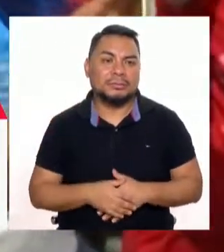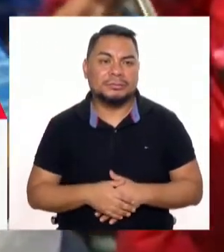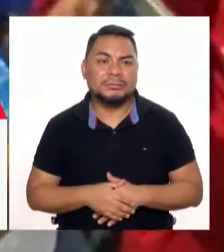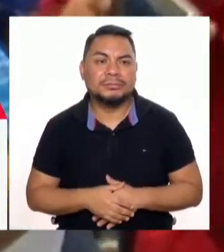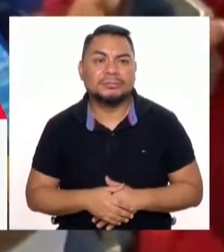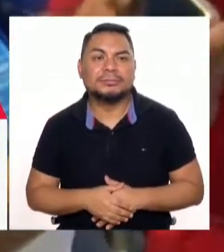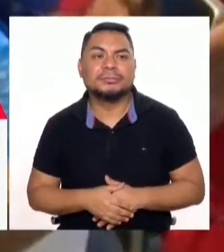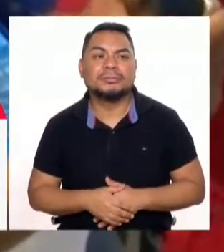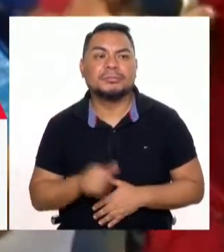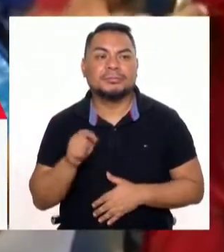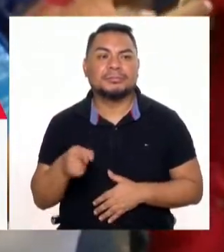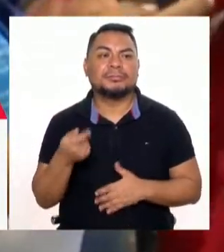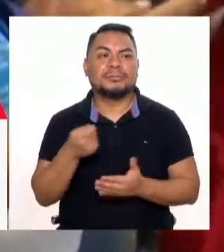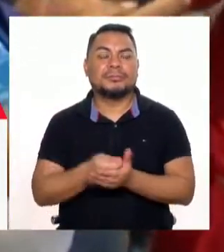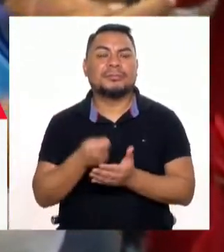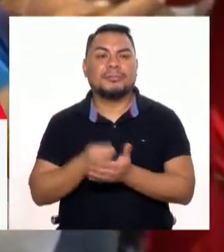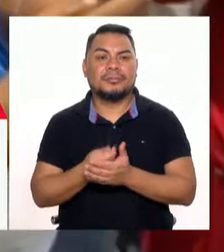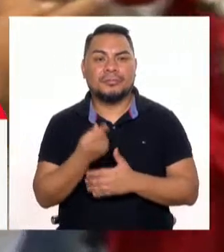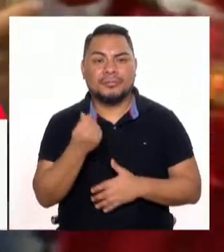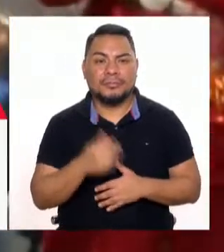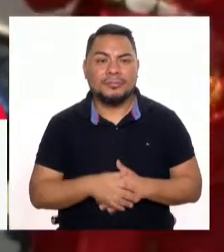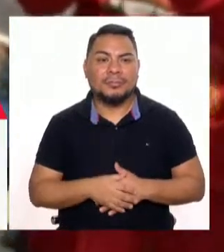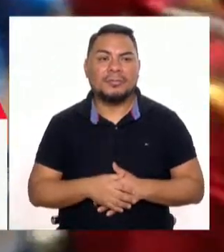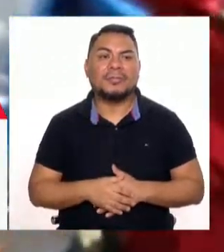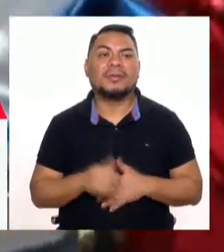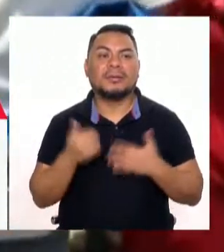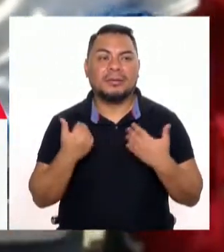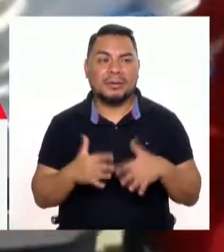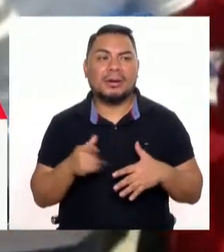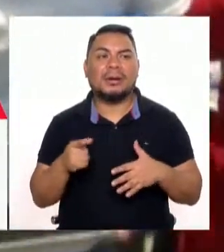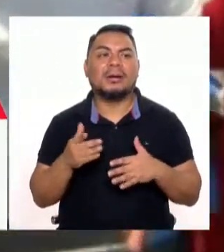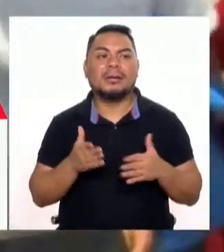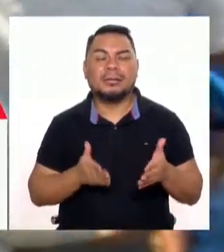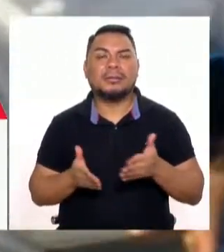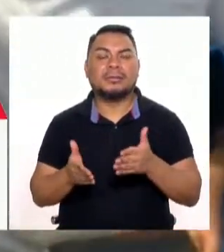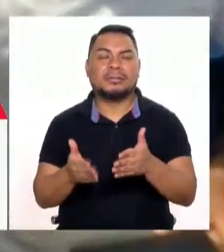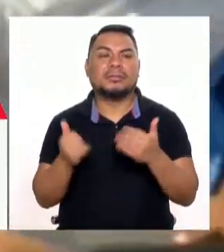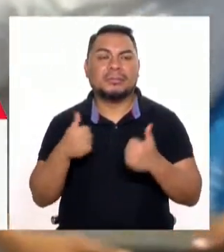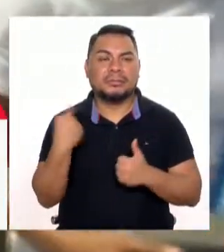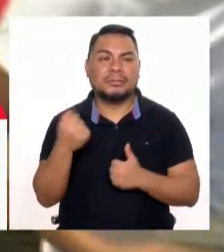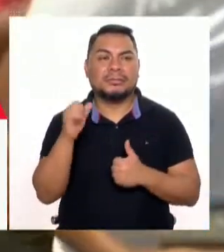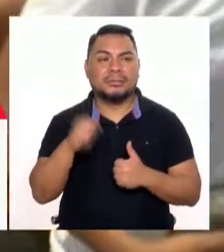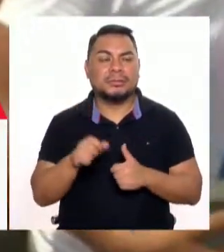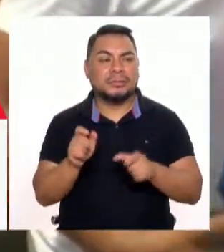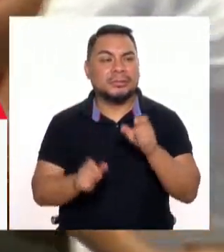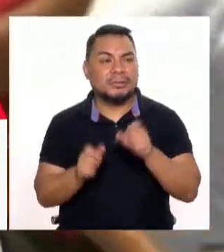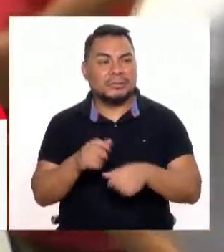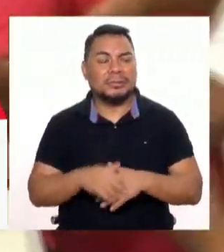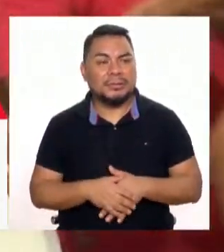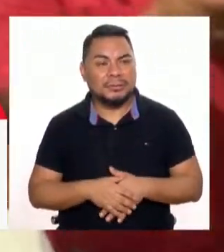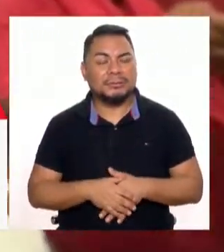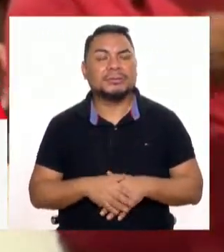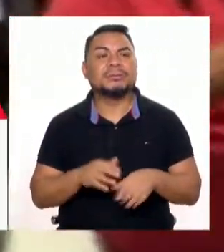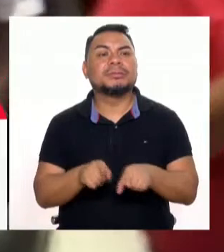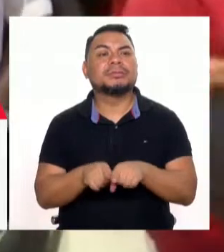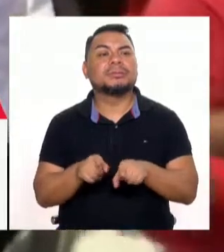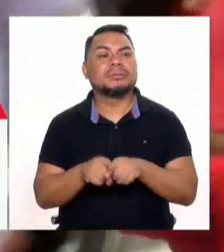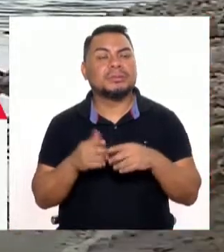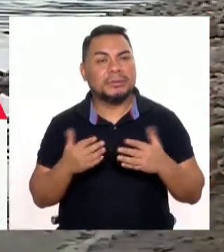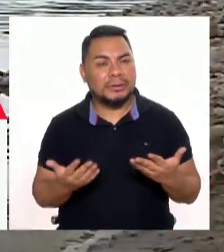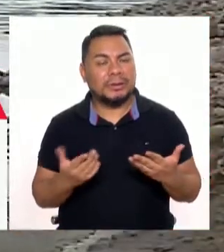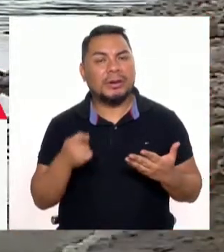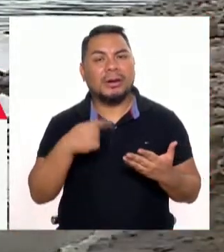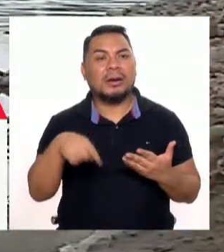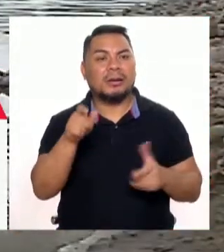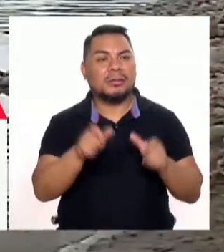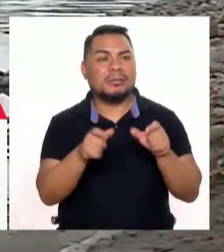que por un monto de dinero hacían cruzar no solamente a las personas sino sobre todo